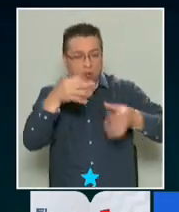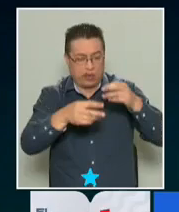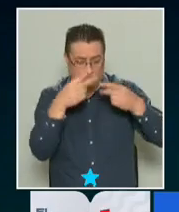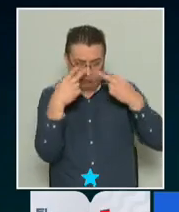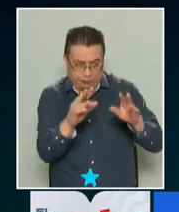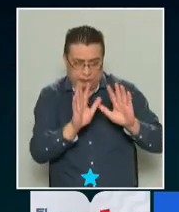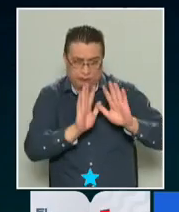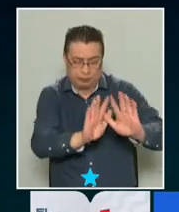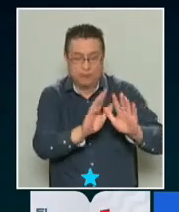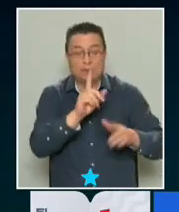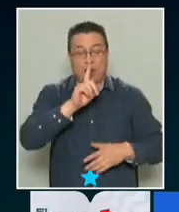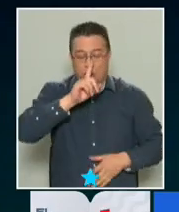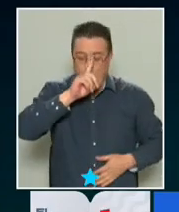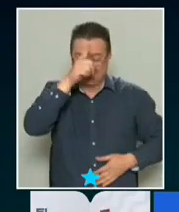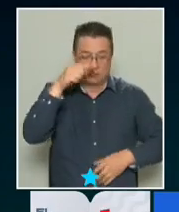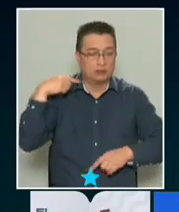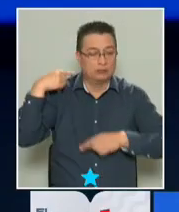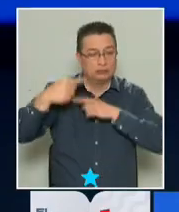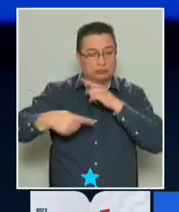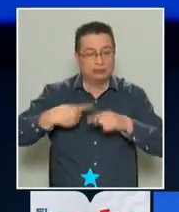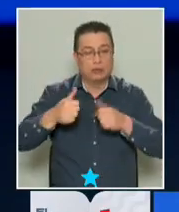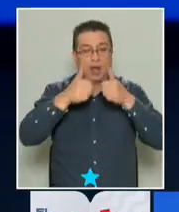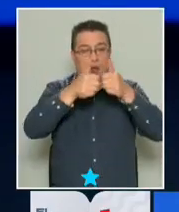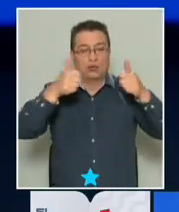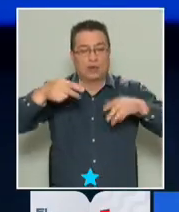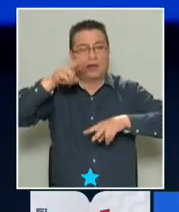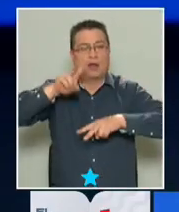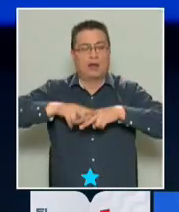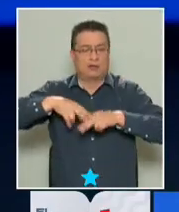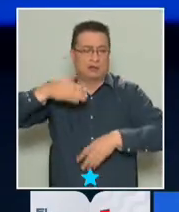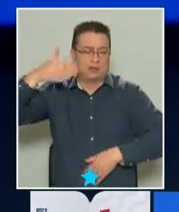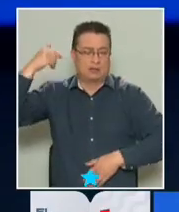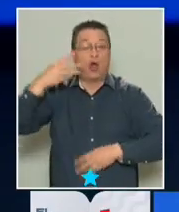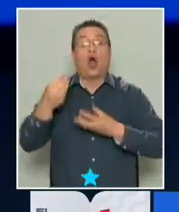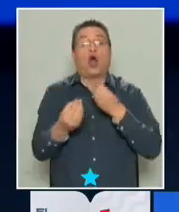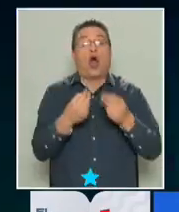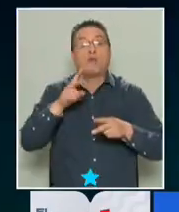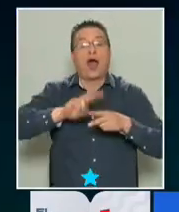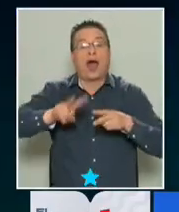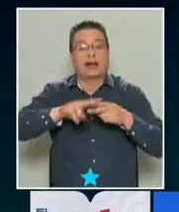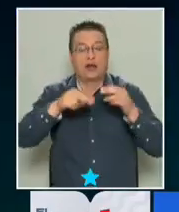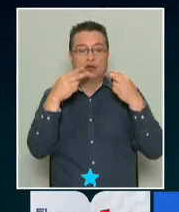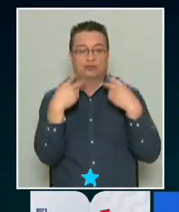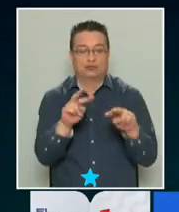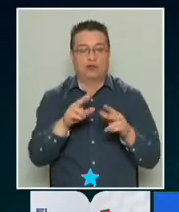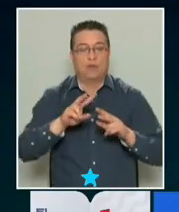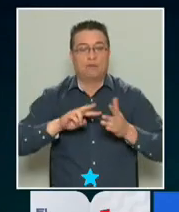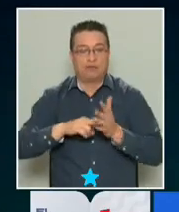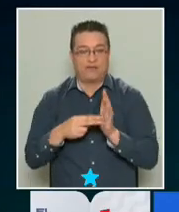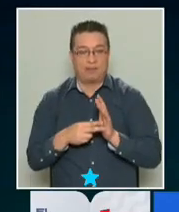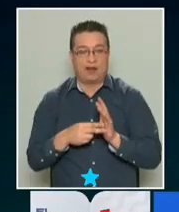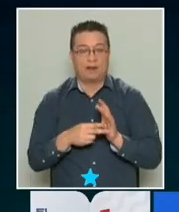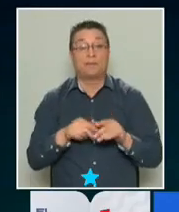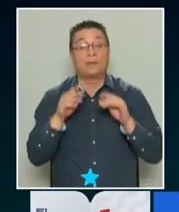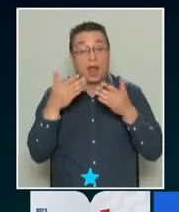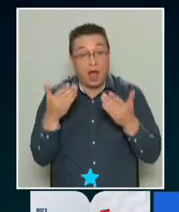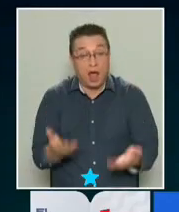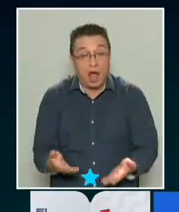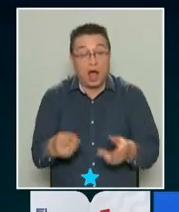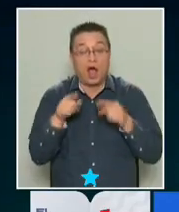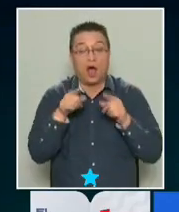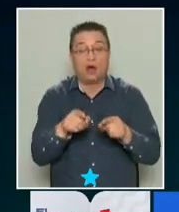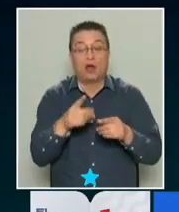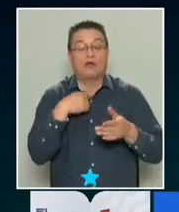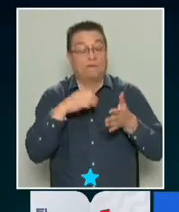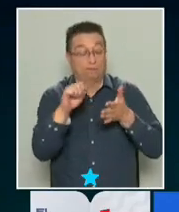a través de la costumbre a través de sus autoridades ancestrales como ellos resuelven esto azul ahora bien la labor